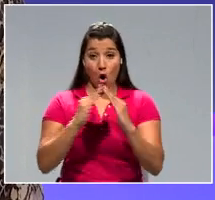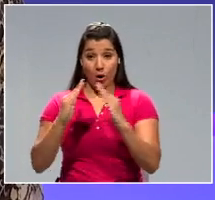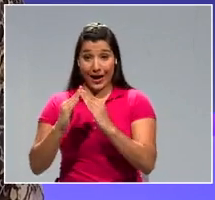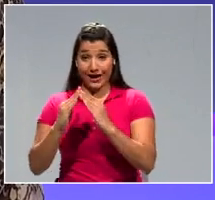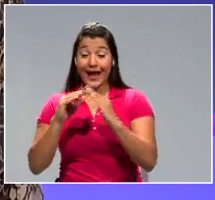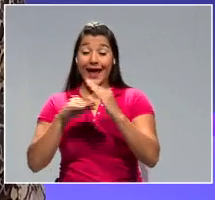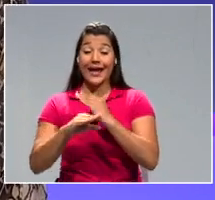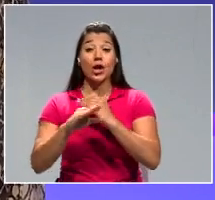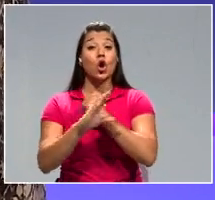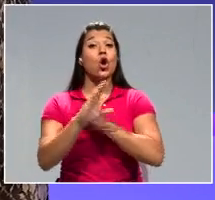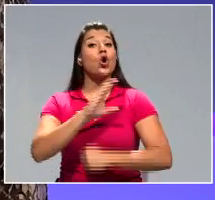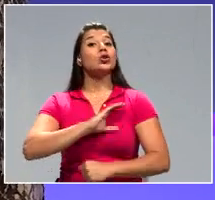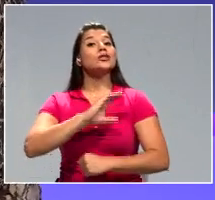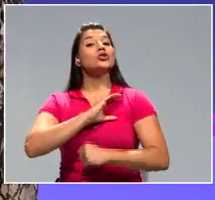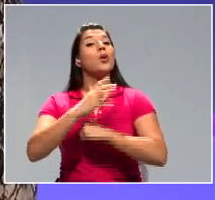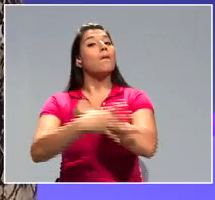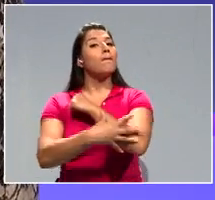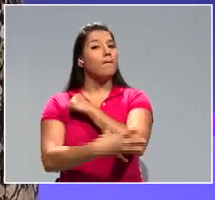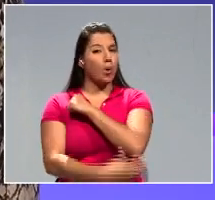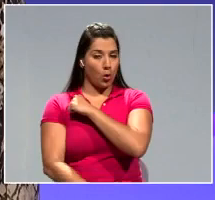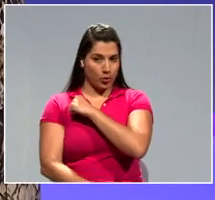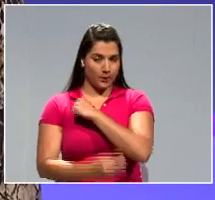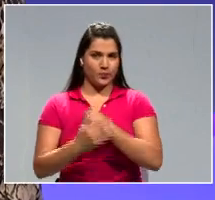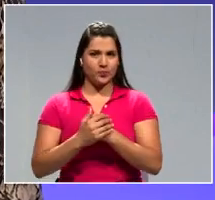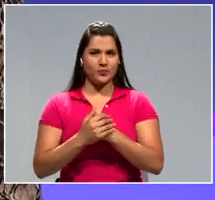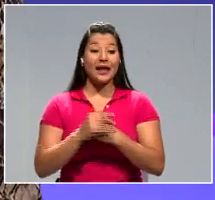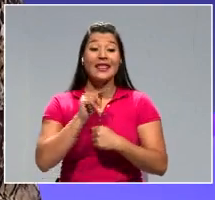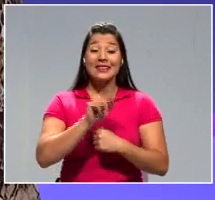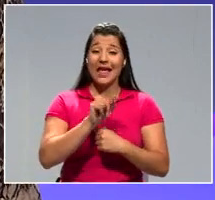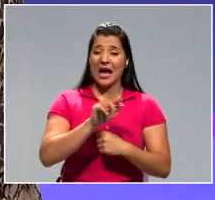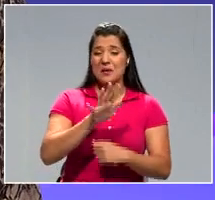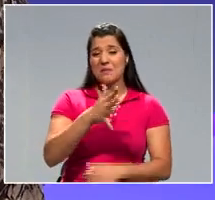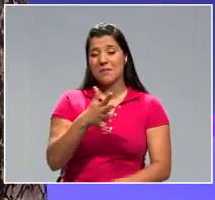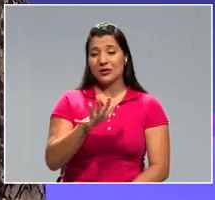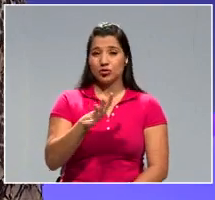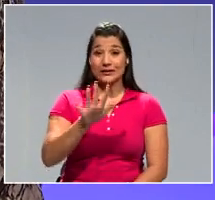de pobreza. De esos, alrededor del